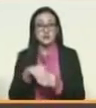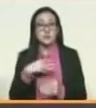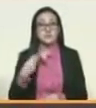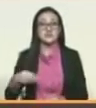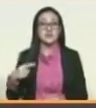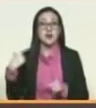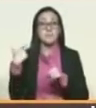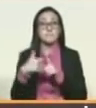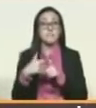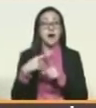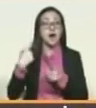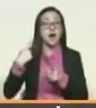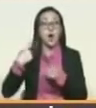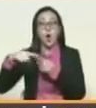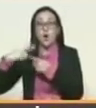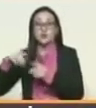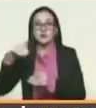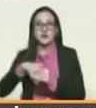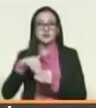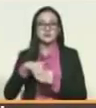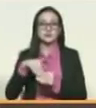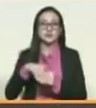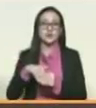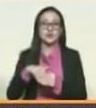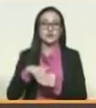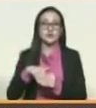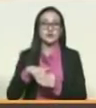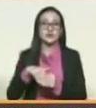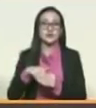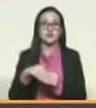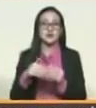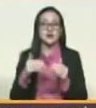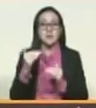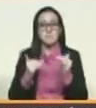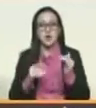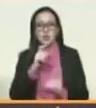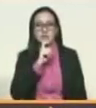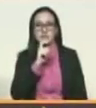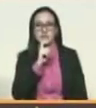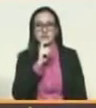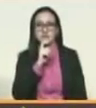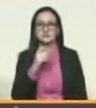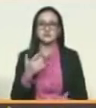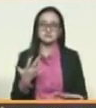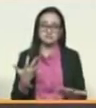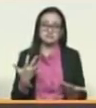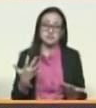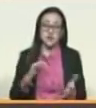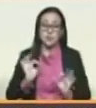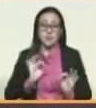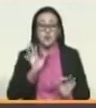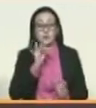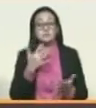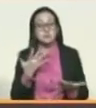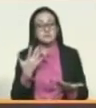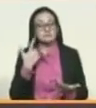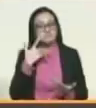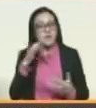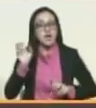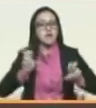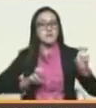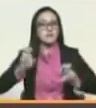presidencial con otras elecciones que son técnicamente mucho más complejas. Sin embargo, sí vamos a evaluar